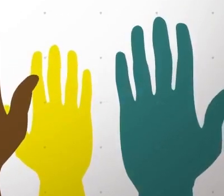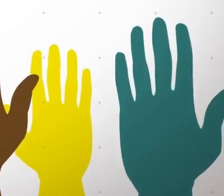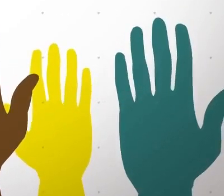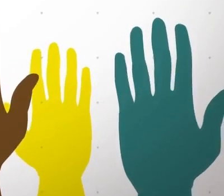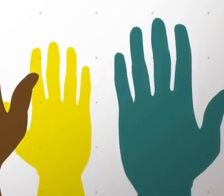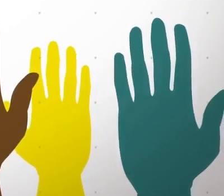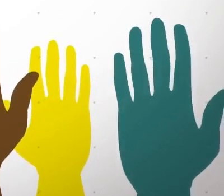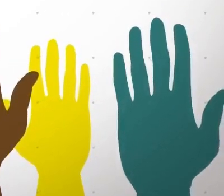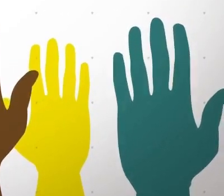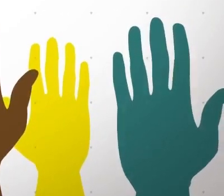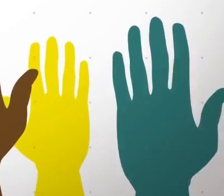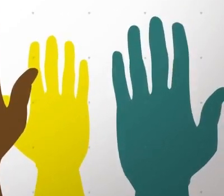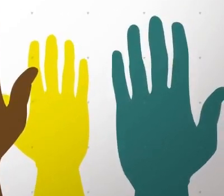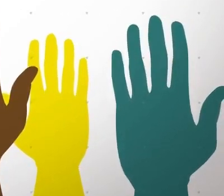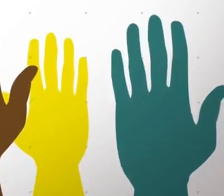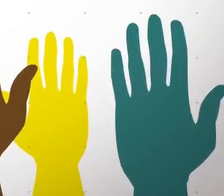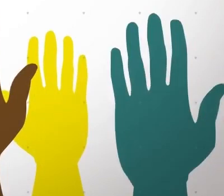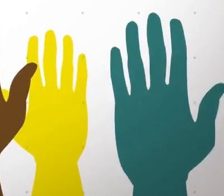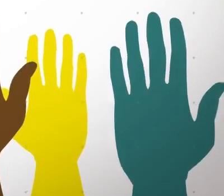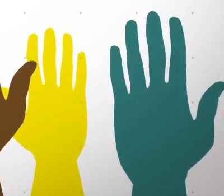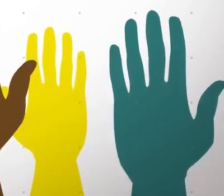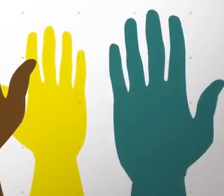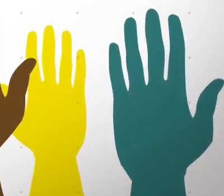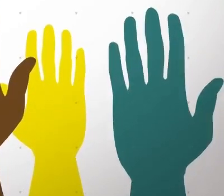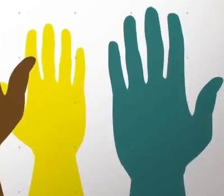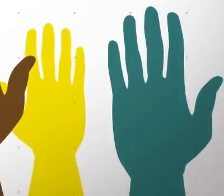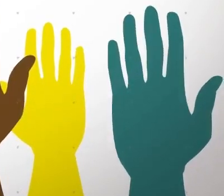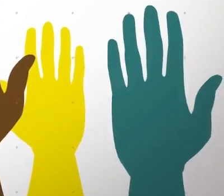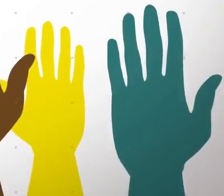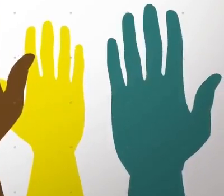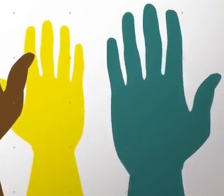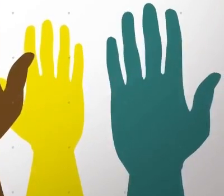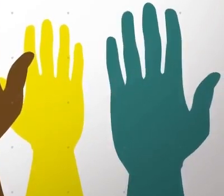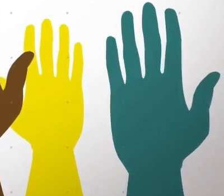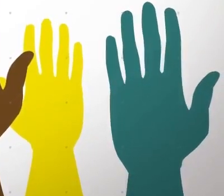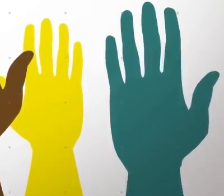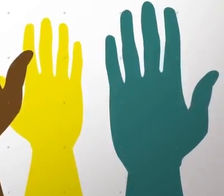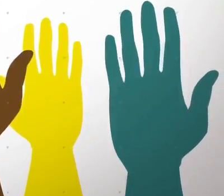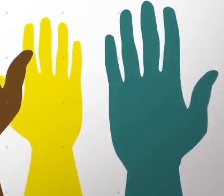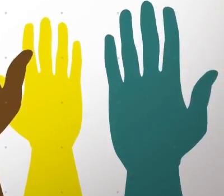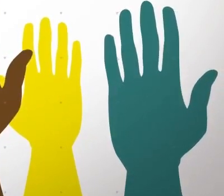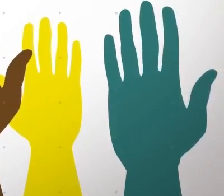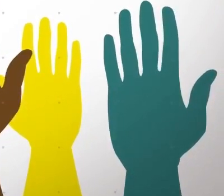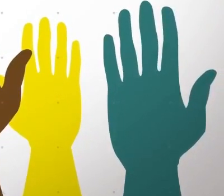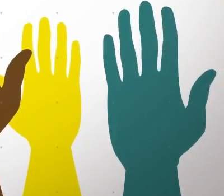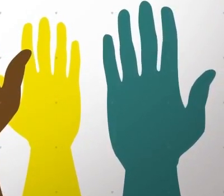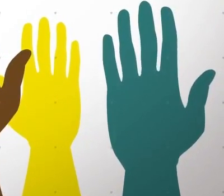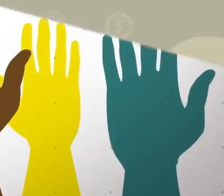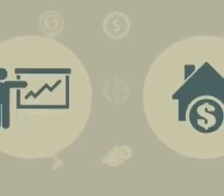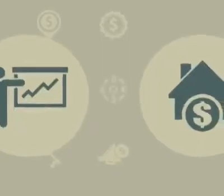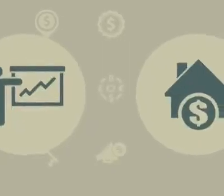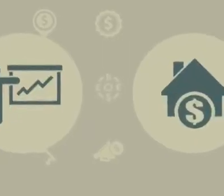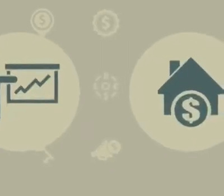y dotados como están de razón y conciencia, deben comportarse fraternalmente los unos con los otros.